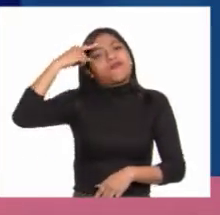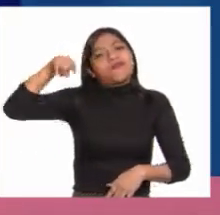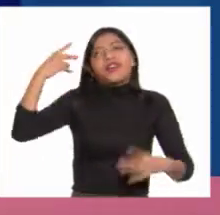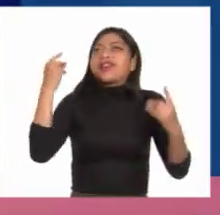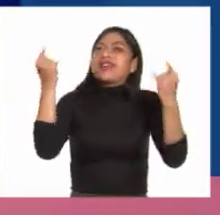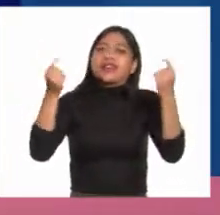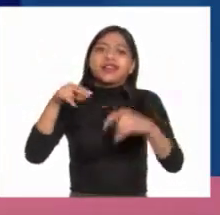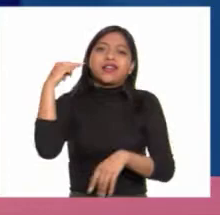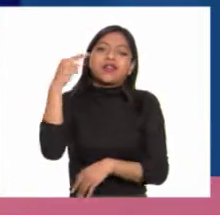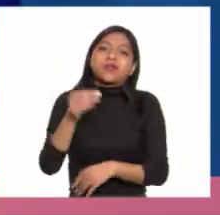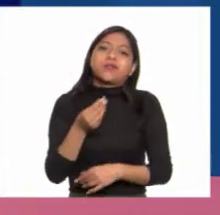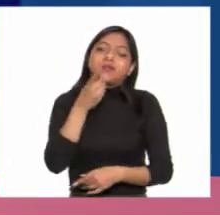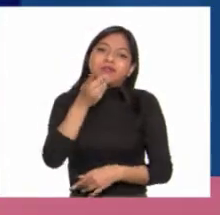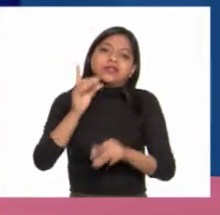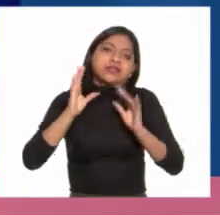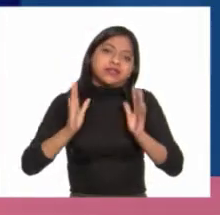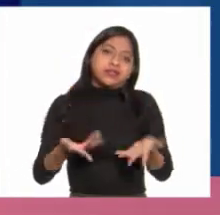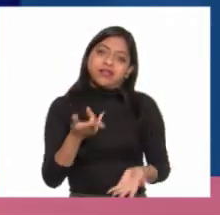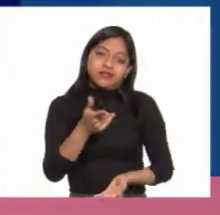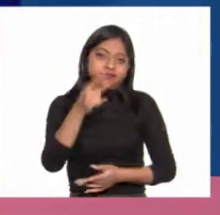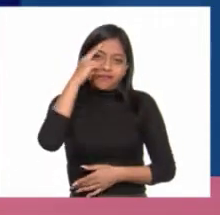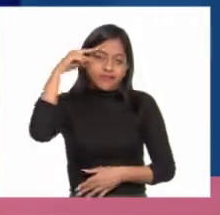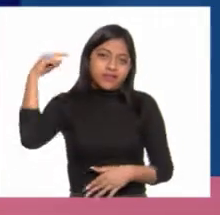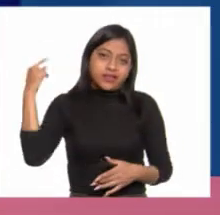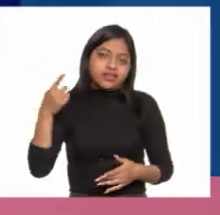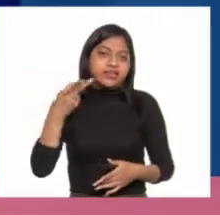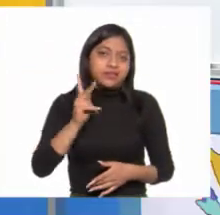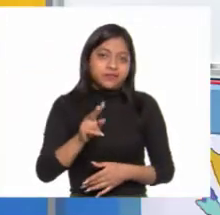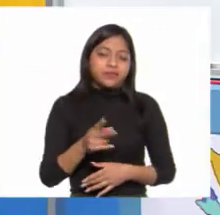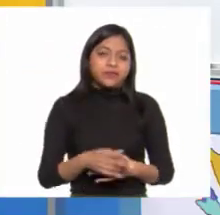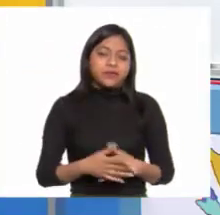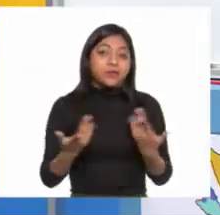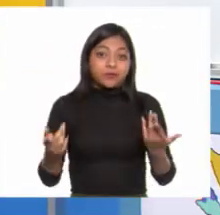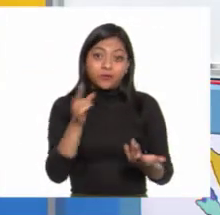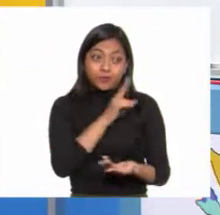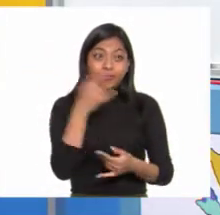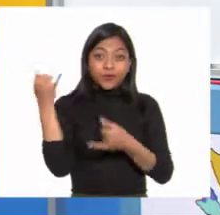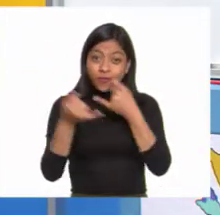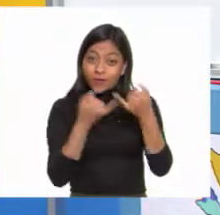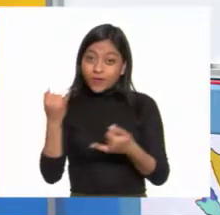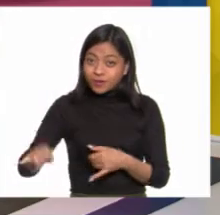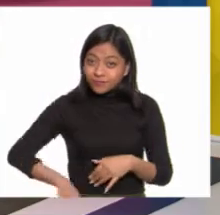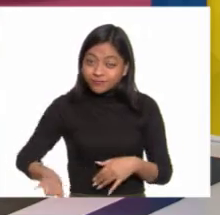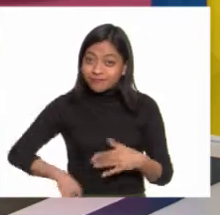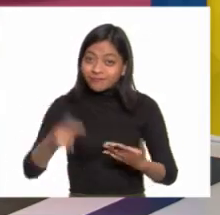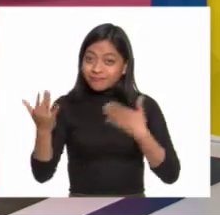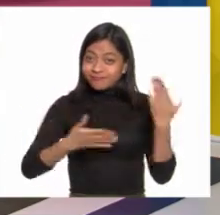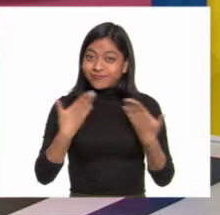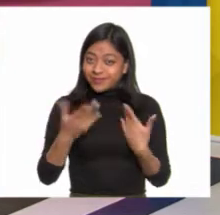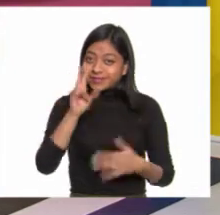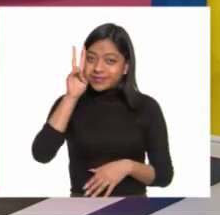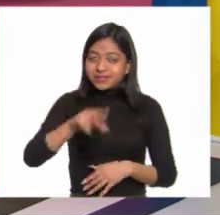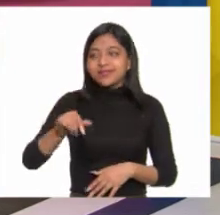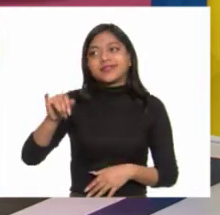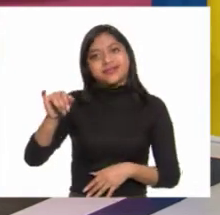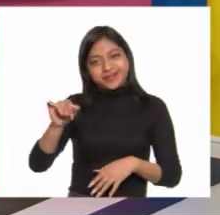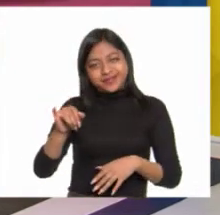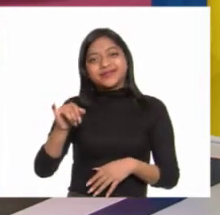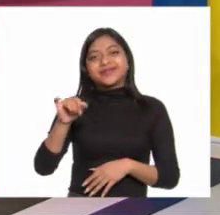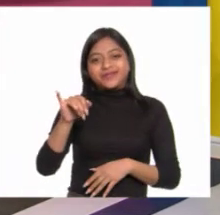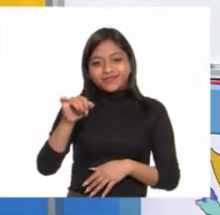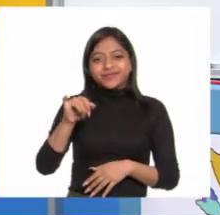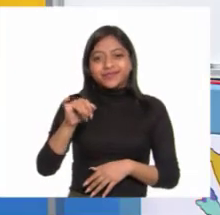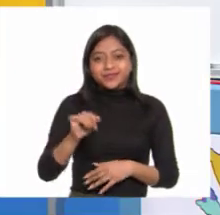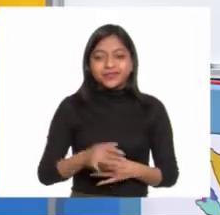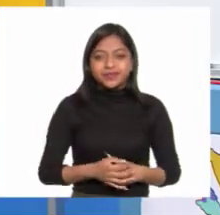seguramente hubieras adivinado a la primera. Bueno, pero ¿a poco no les parece un juego muy divertido? Sí, me lo